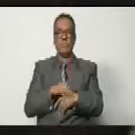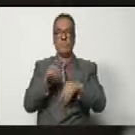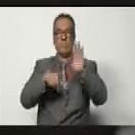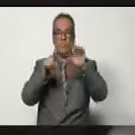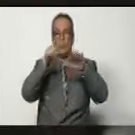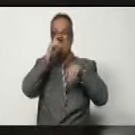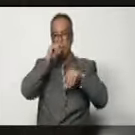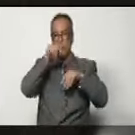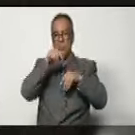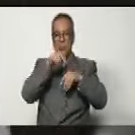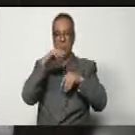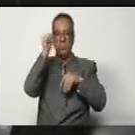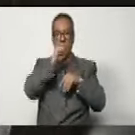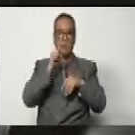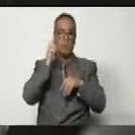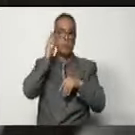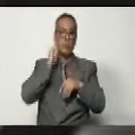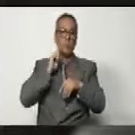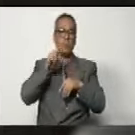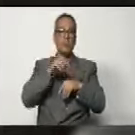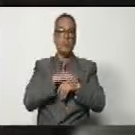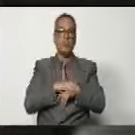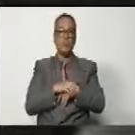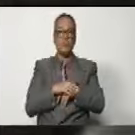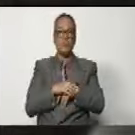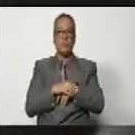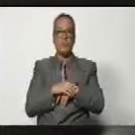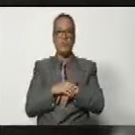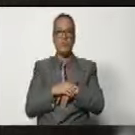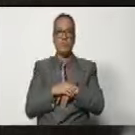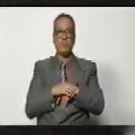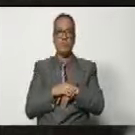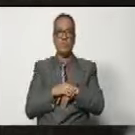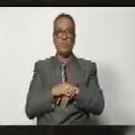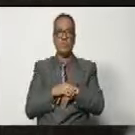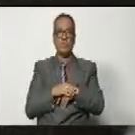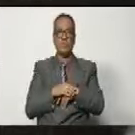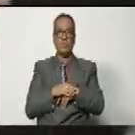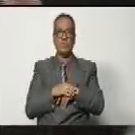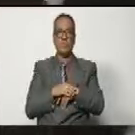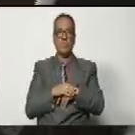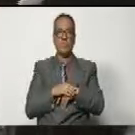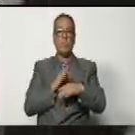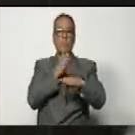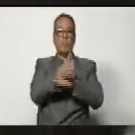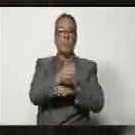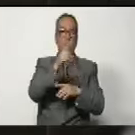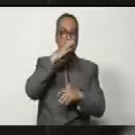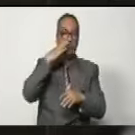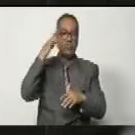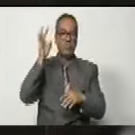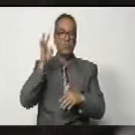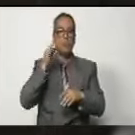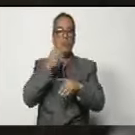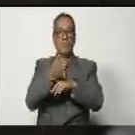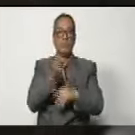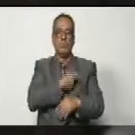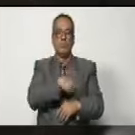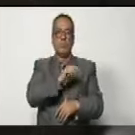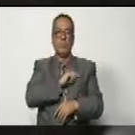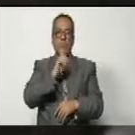16 años, Simón Bolívar va a París y va a